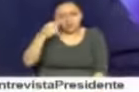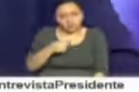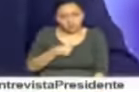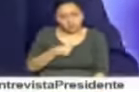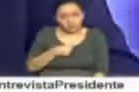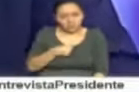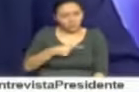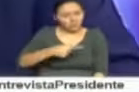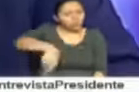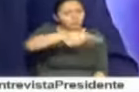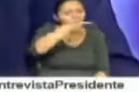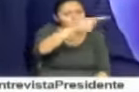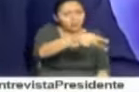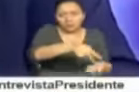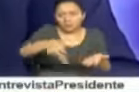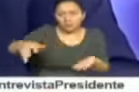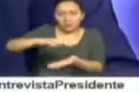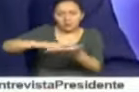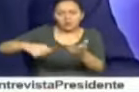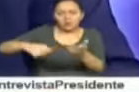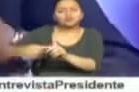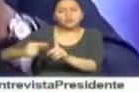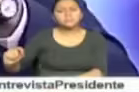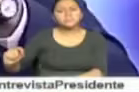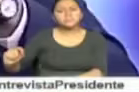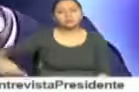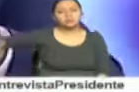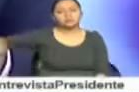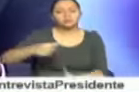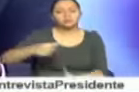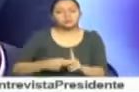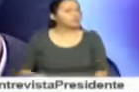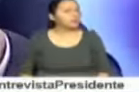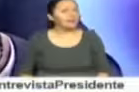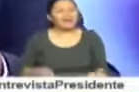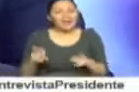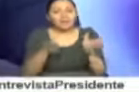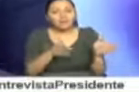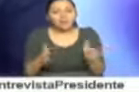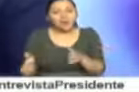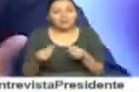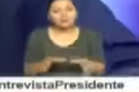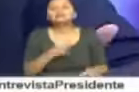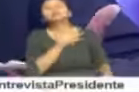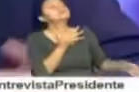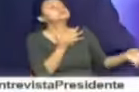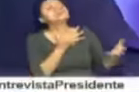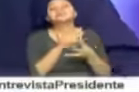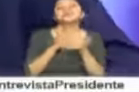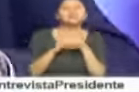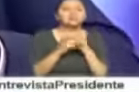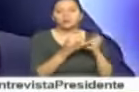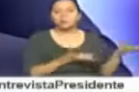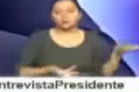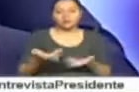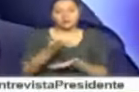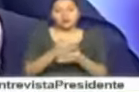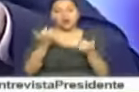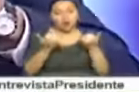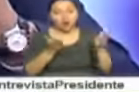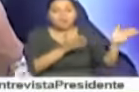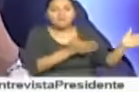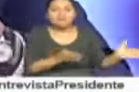a su vez se pagaban sueldos de miseria a los soldados. Entonces se le está desbaratando ese plan, y por eso es que son tan agresivos. Ahora hacemos un